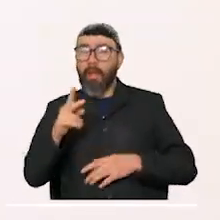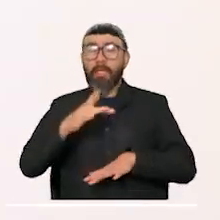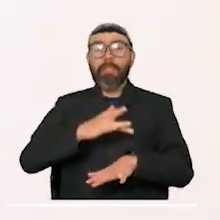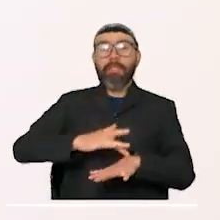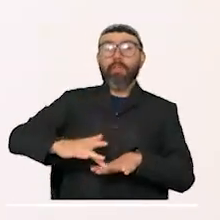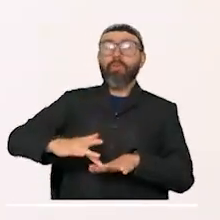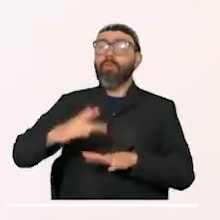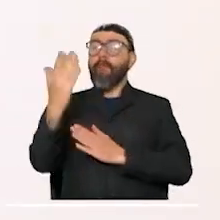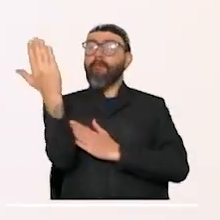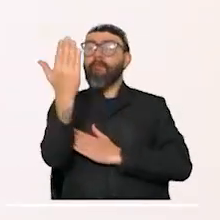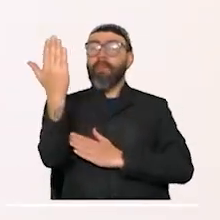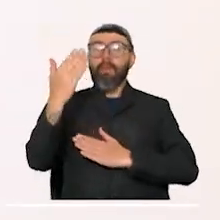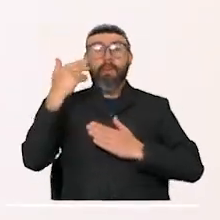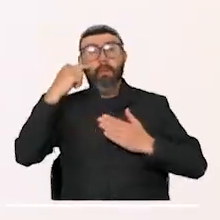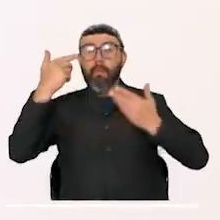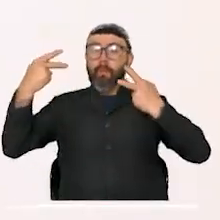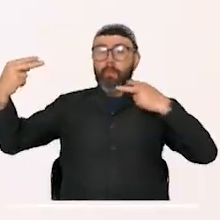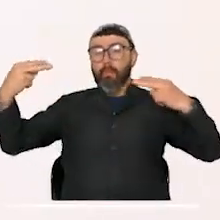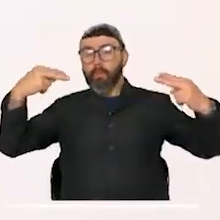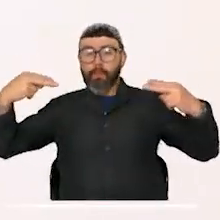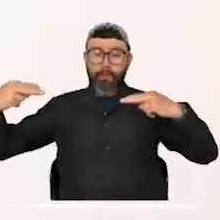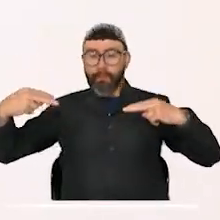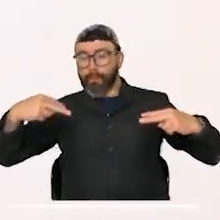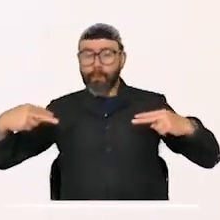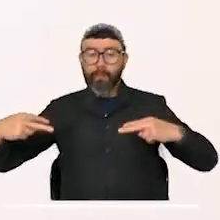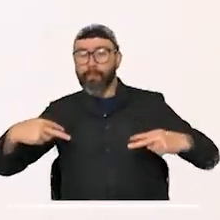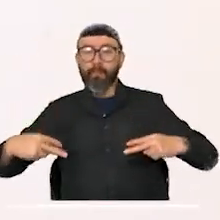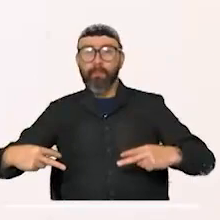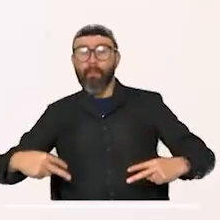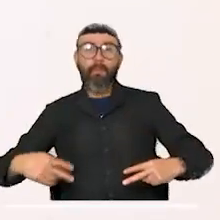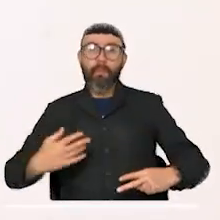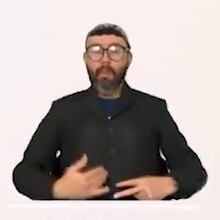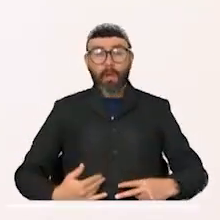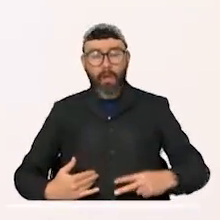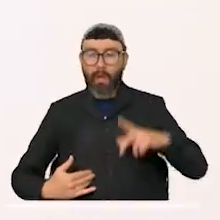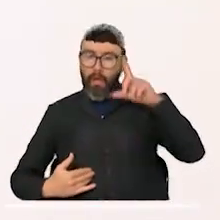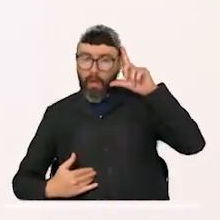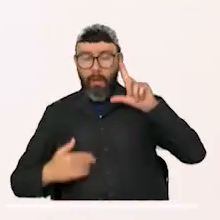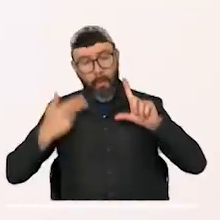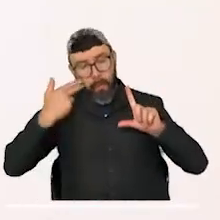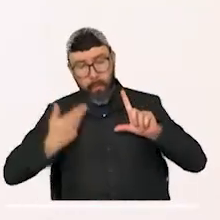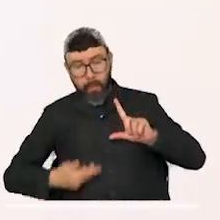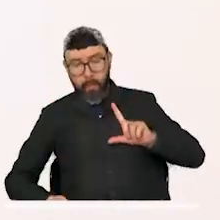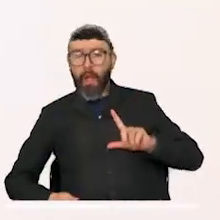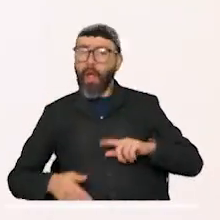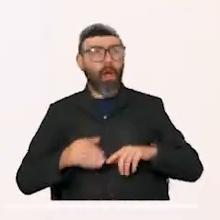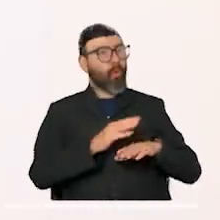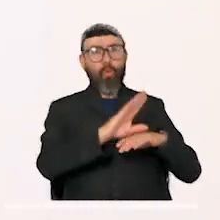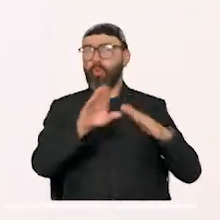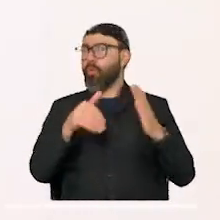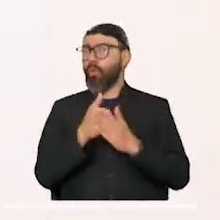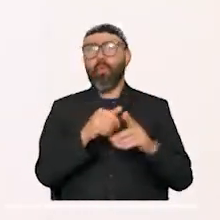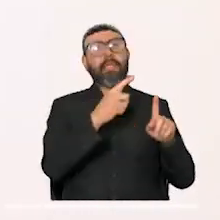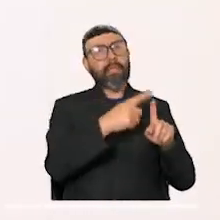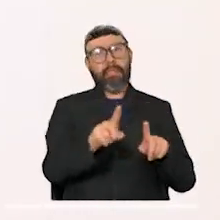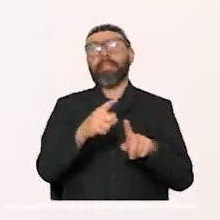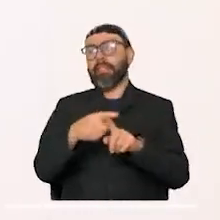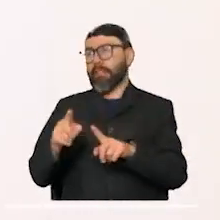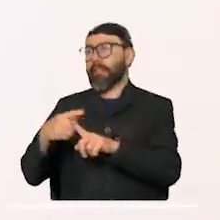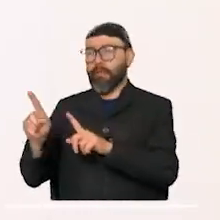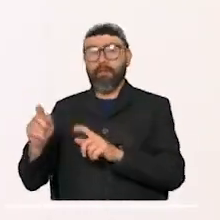del espejo que podamos observar nuestros órganos genitales y entender que todas somos diferentes Sí porque entonces